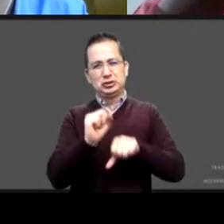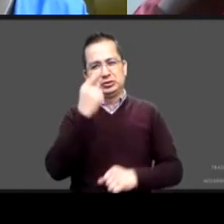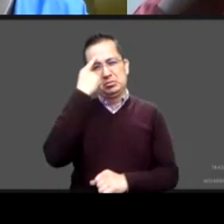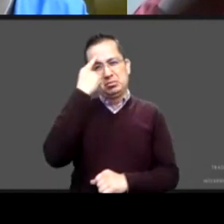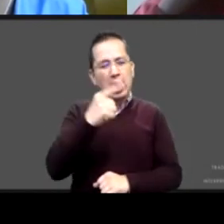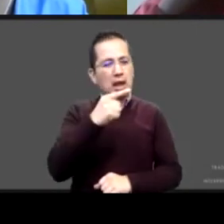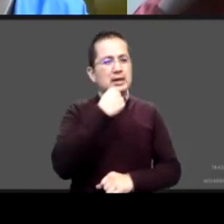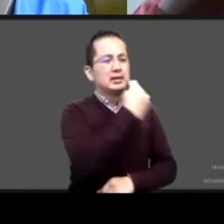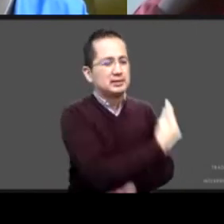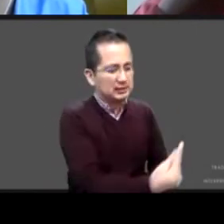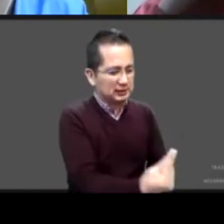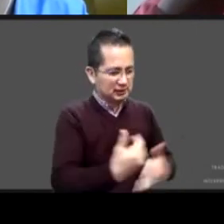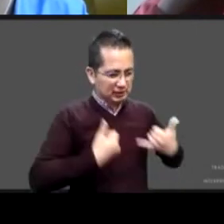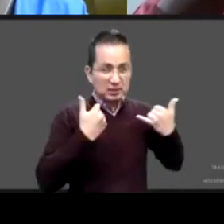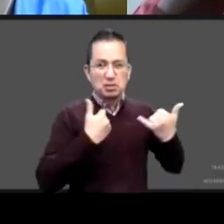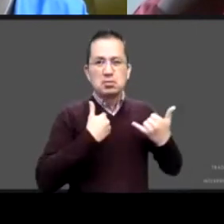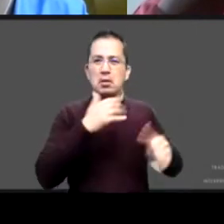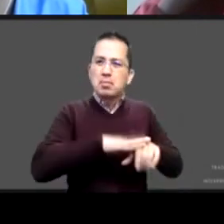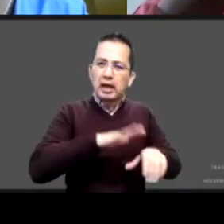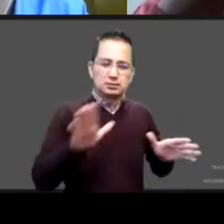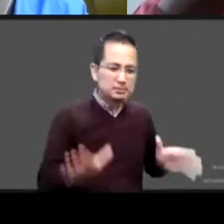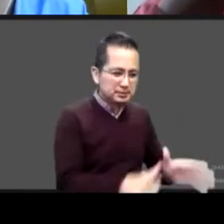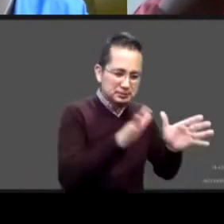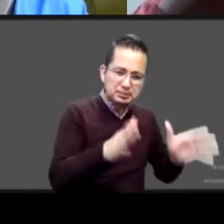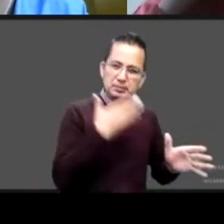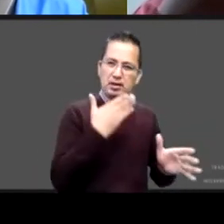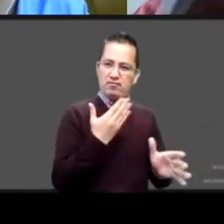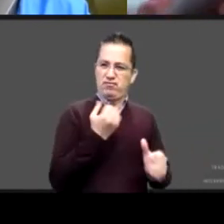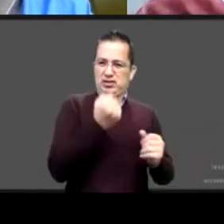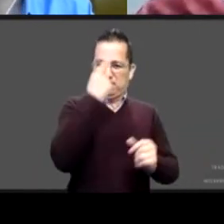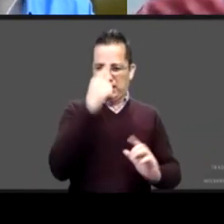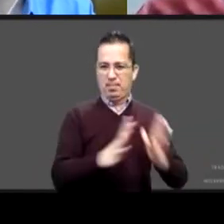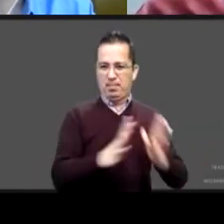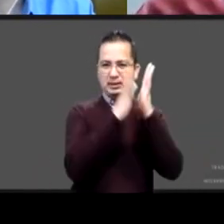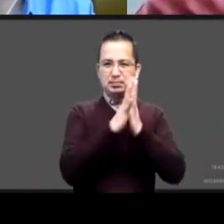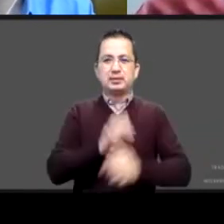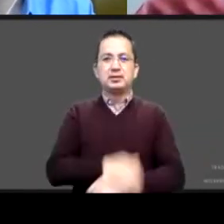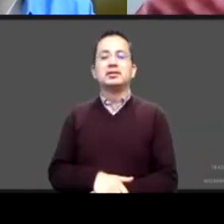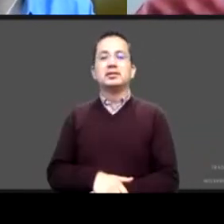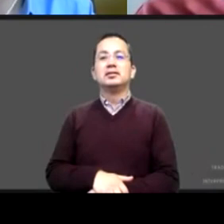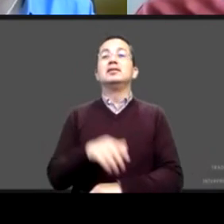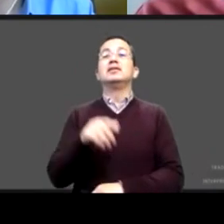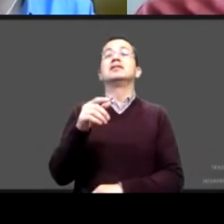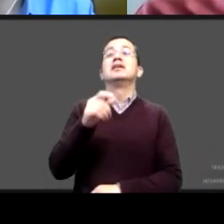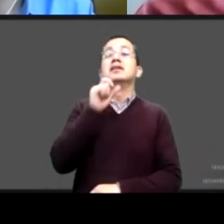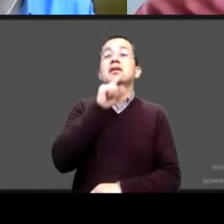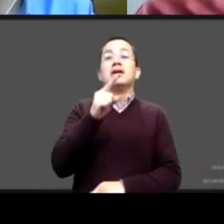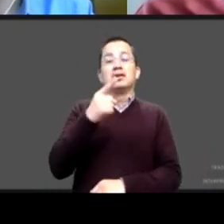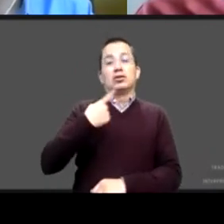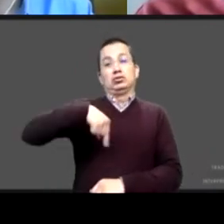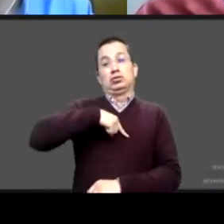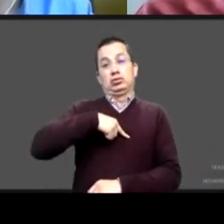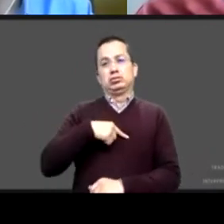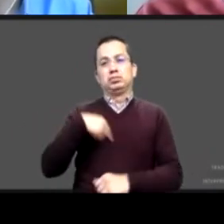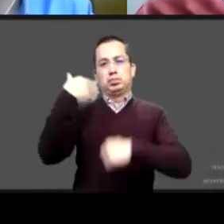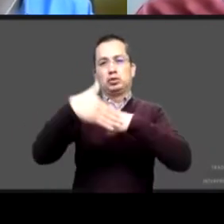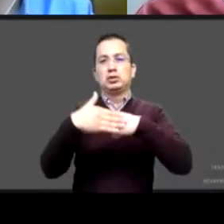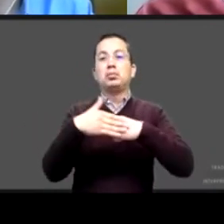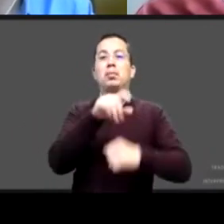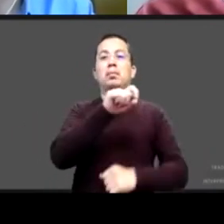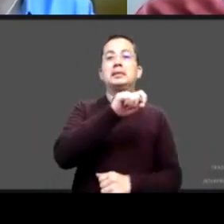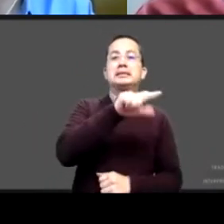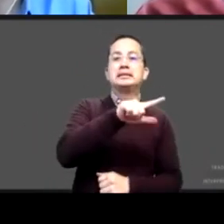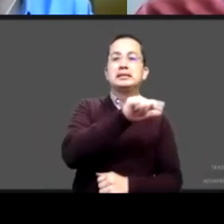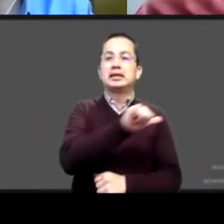infancias en este sentido. Y también en ese sentido vamos a tener el primer coloquio de músicas e infancias del 27 al 30 de julio